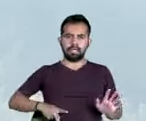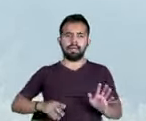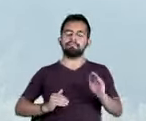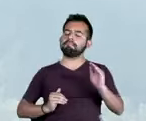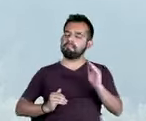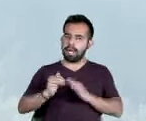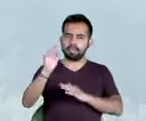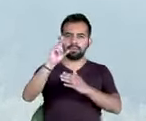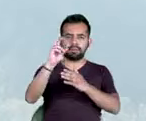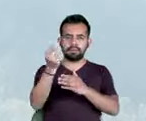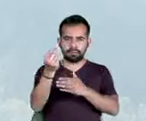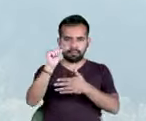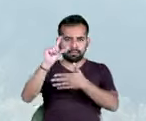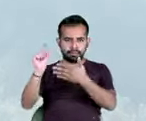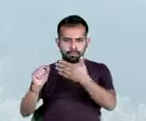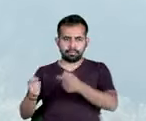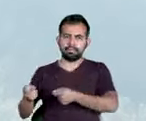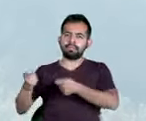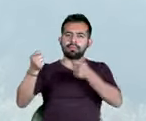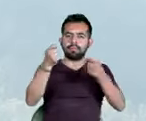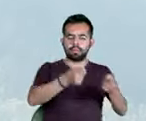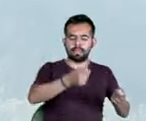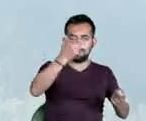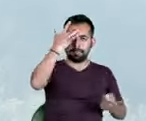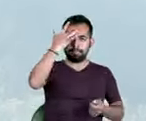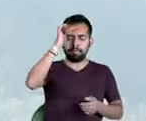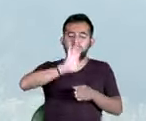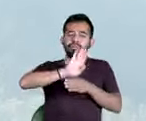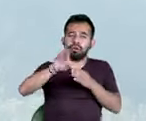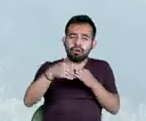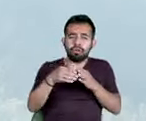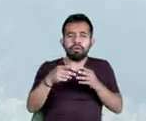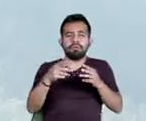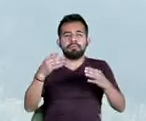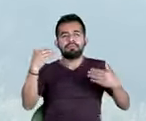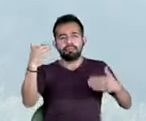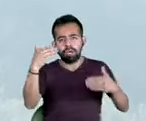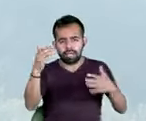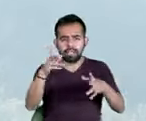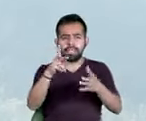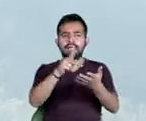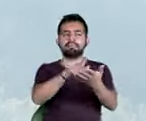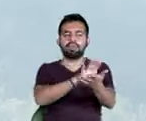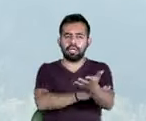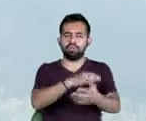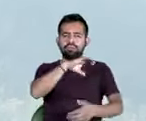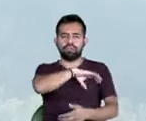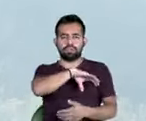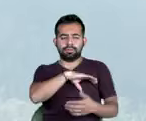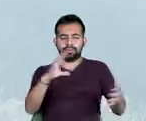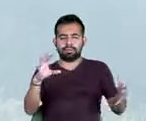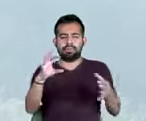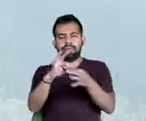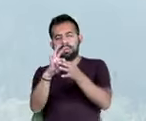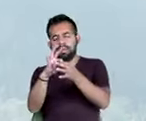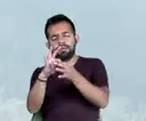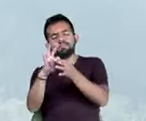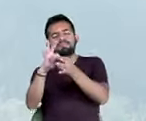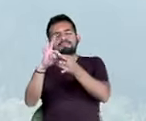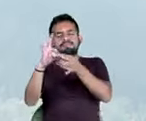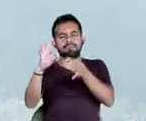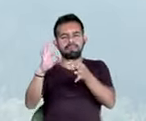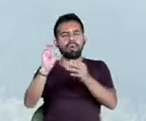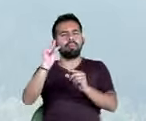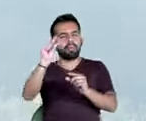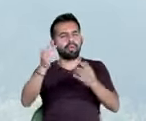administraciones zonales para que no toda la política y todas las acciones y proyectos del municipio queden concentradas en planta central, en